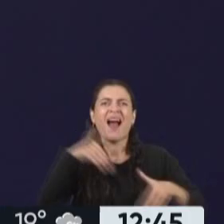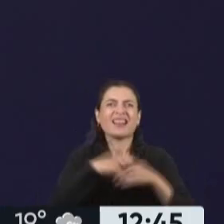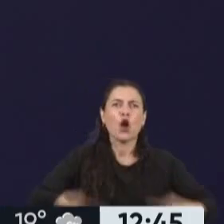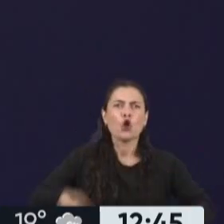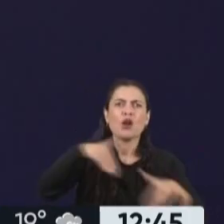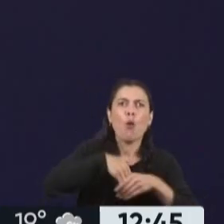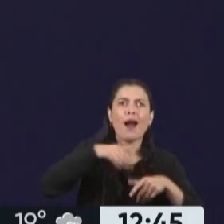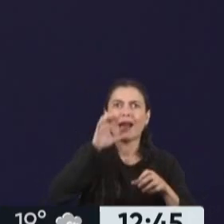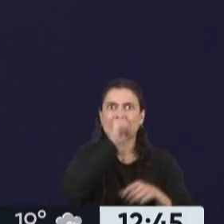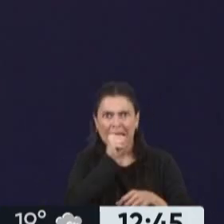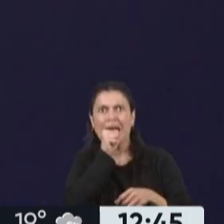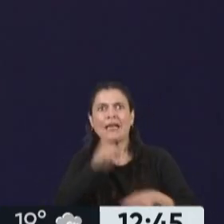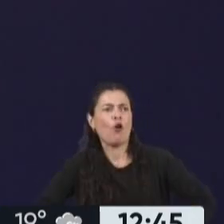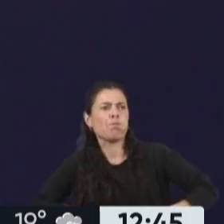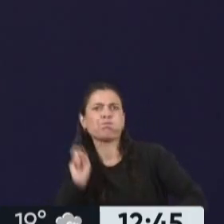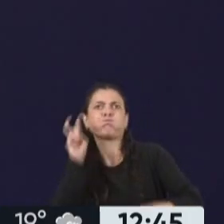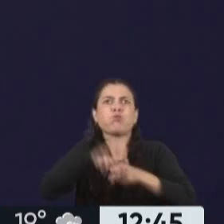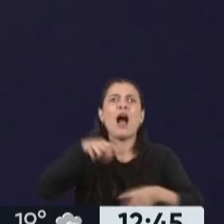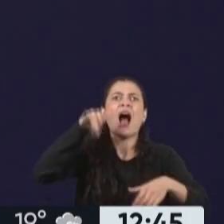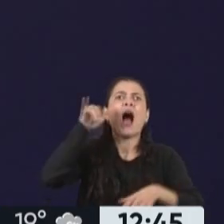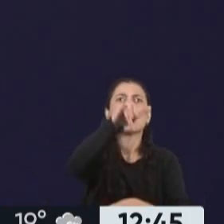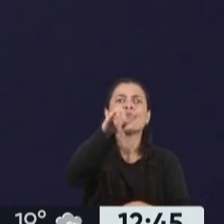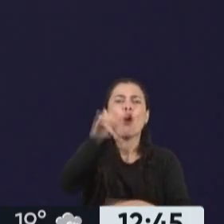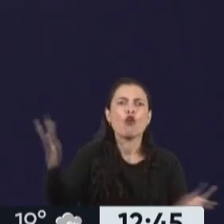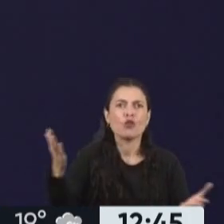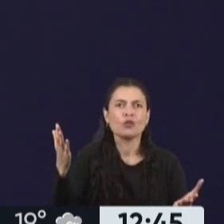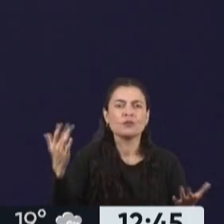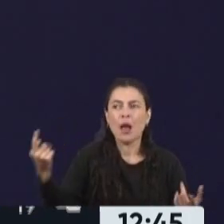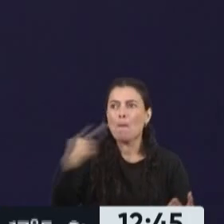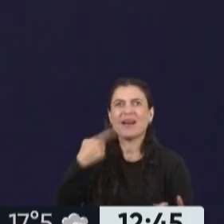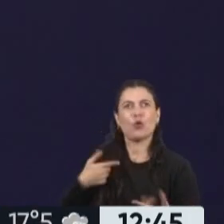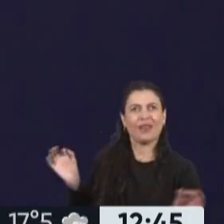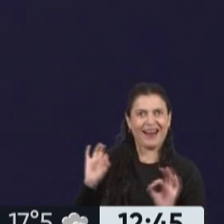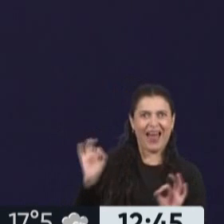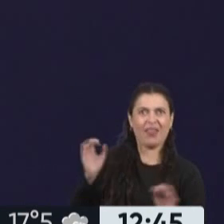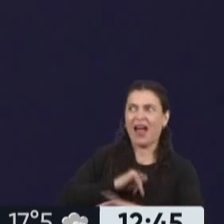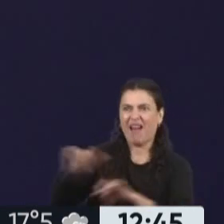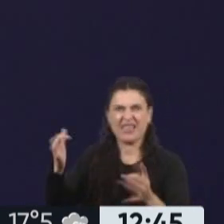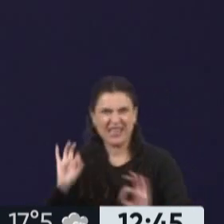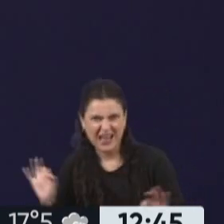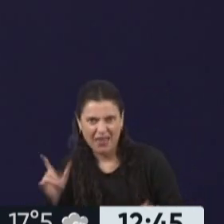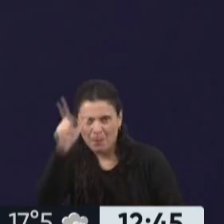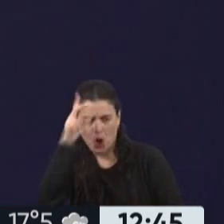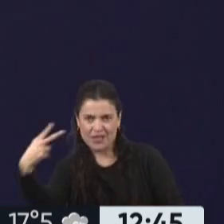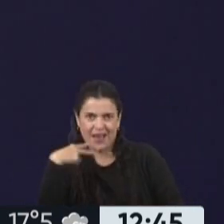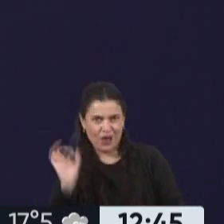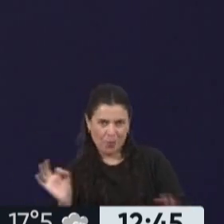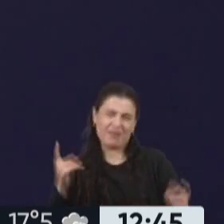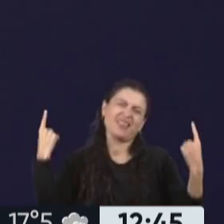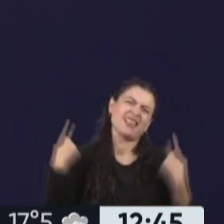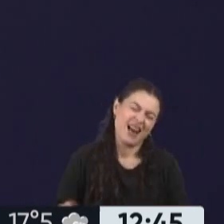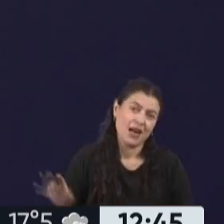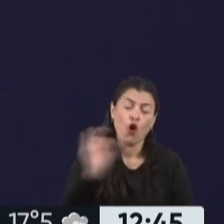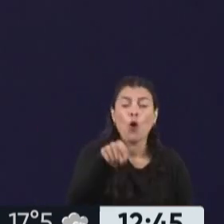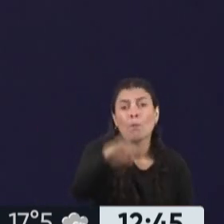sin que nadie pregunte nada, infiere dos alternativas: o que sos un imbécil o que